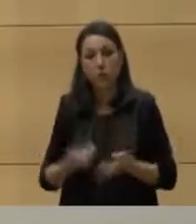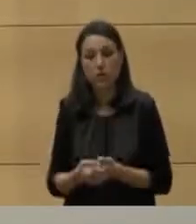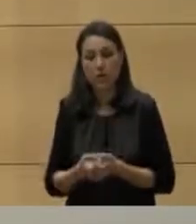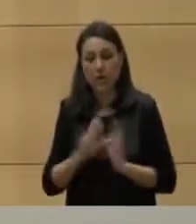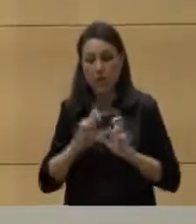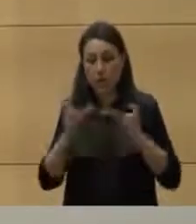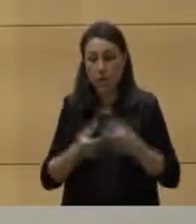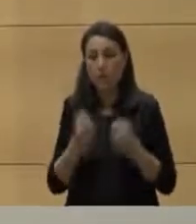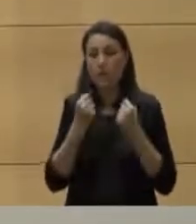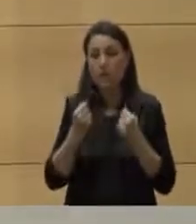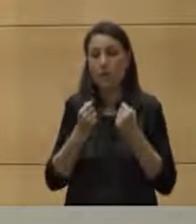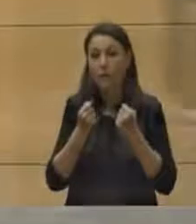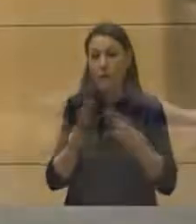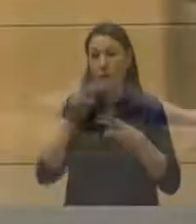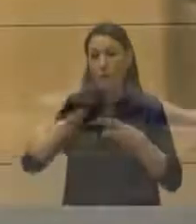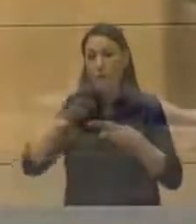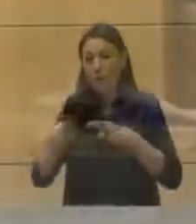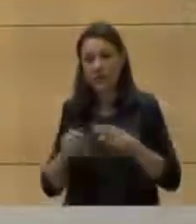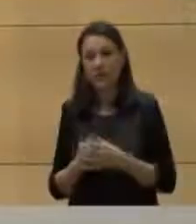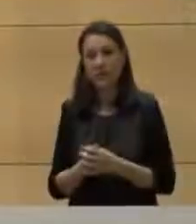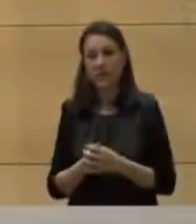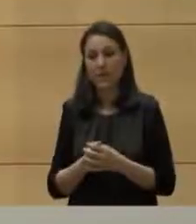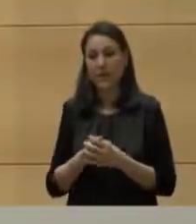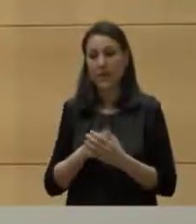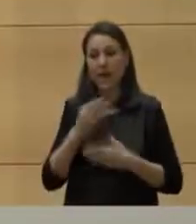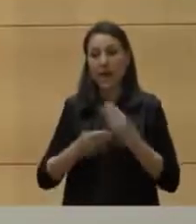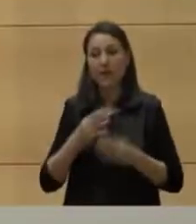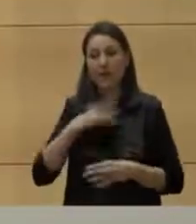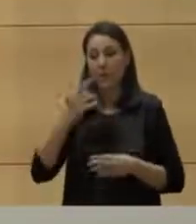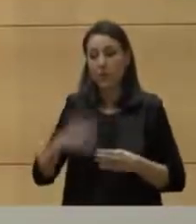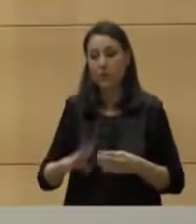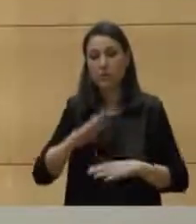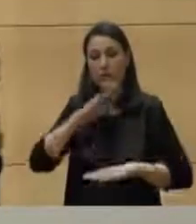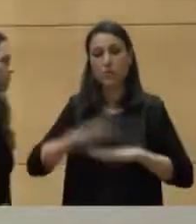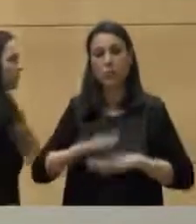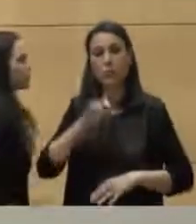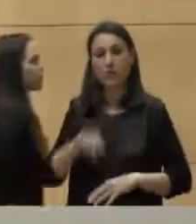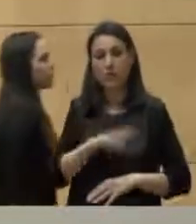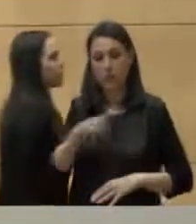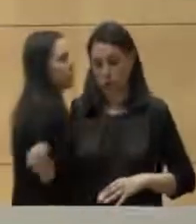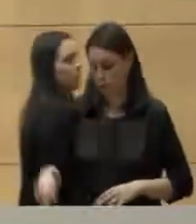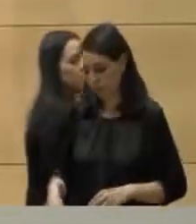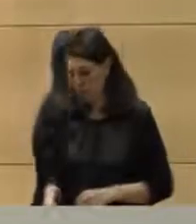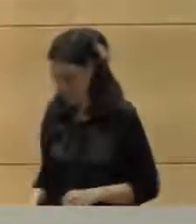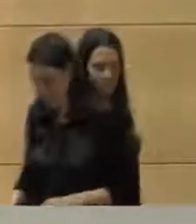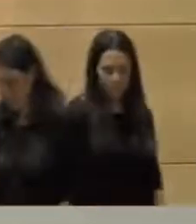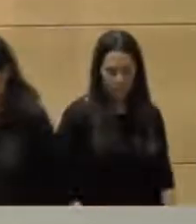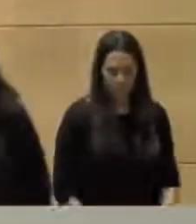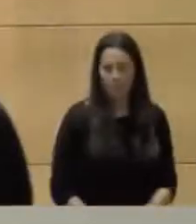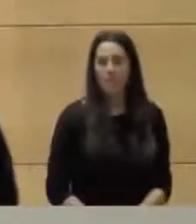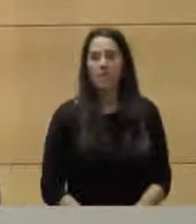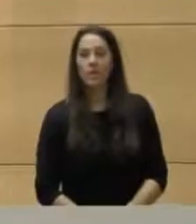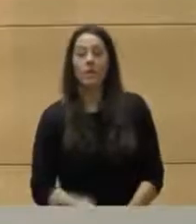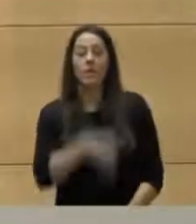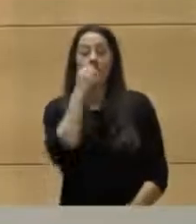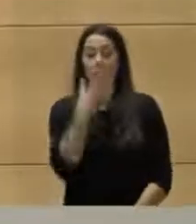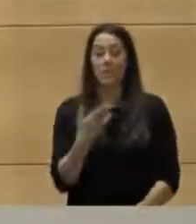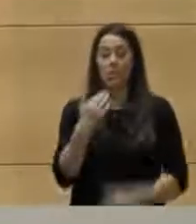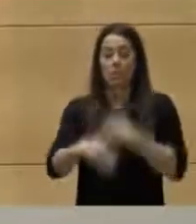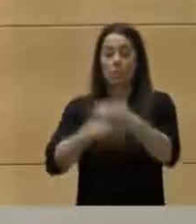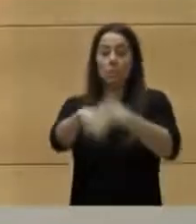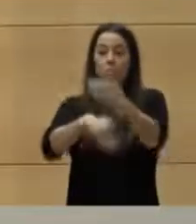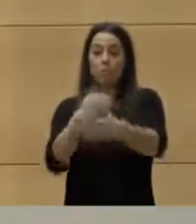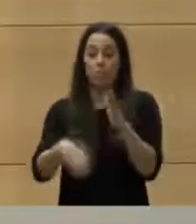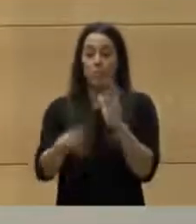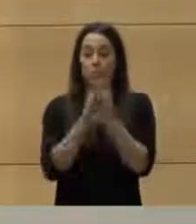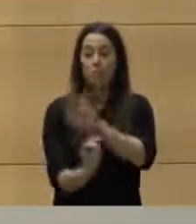fuerzas políticas, económicas e instituciones que hacen posible que se cumpla o que no se cumpla. Pues bien, el proceso constituyente al